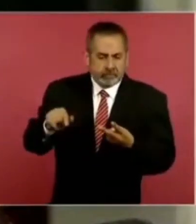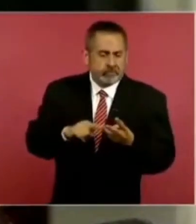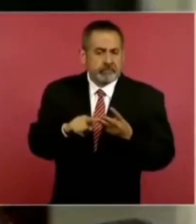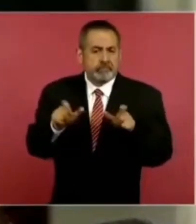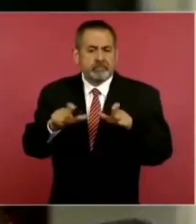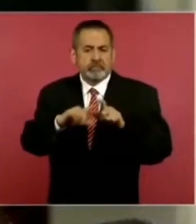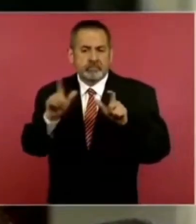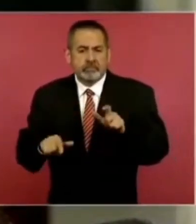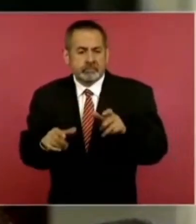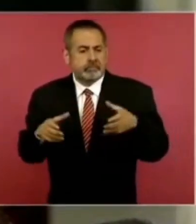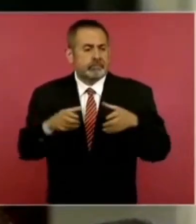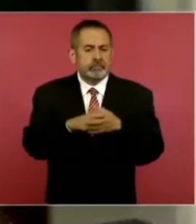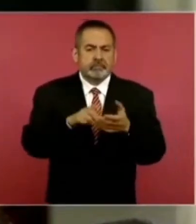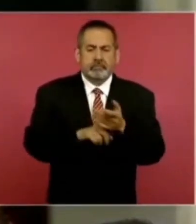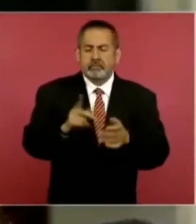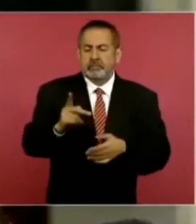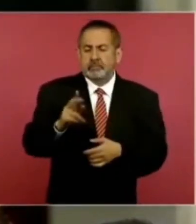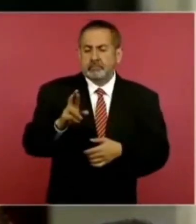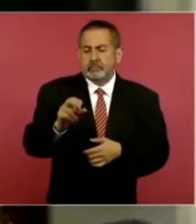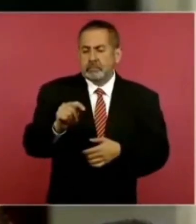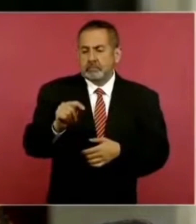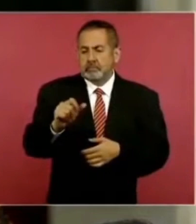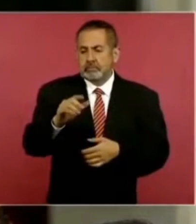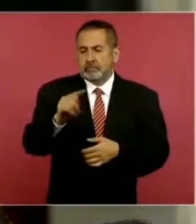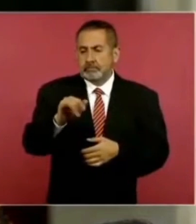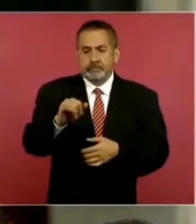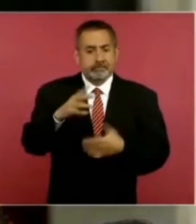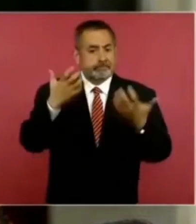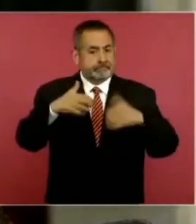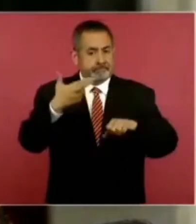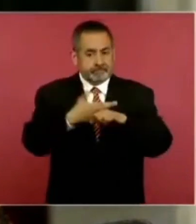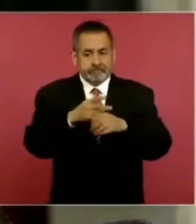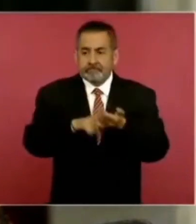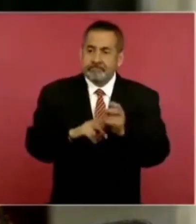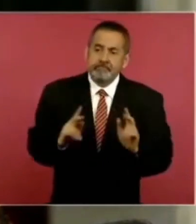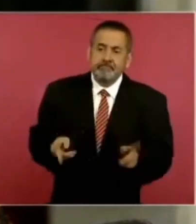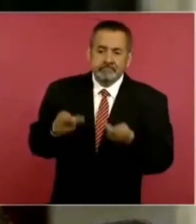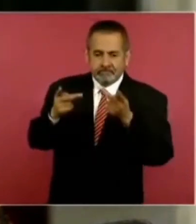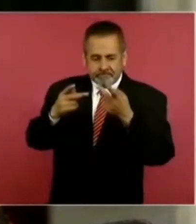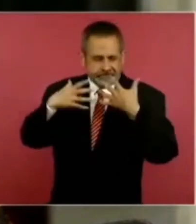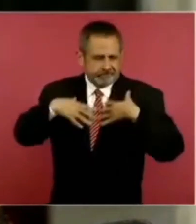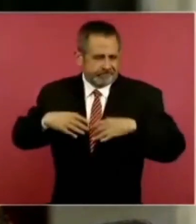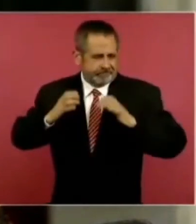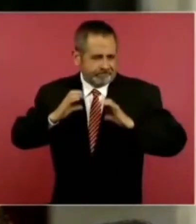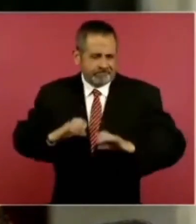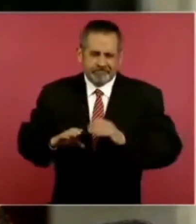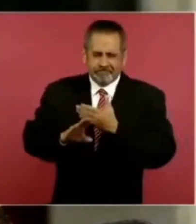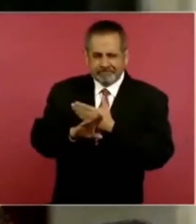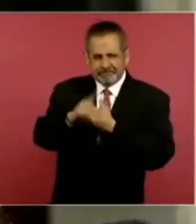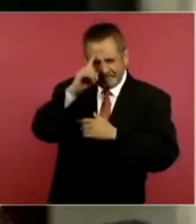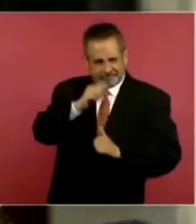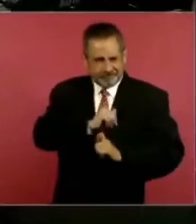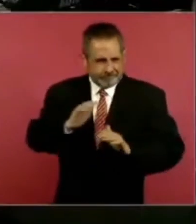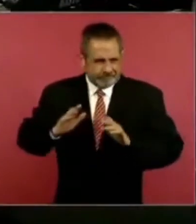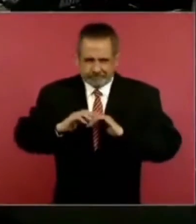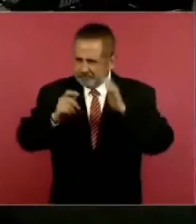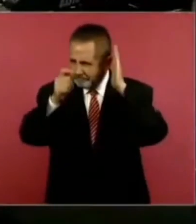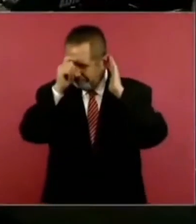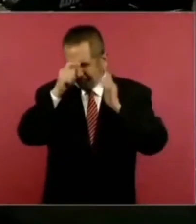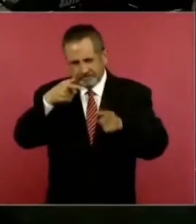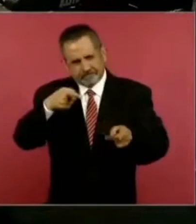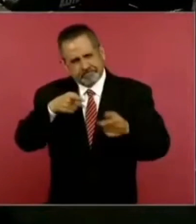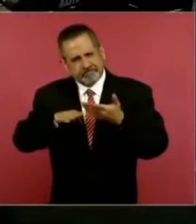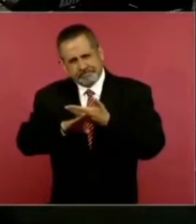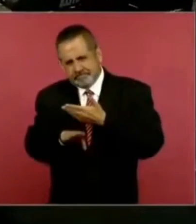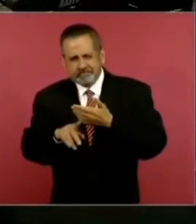su empresa Protactic SADCB, que vende equipo táctico, uniformes militares, cascos balísticos,